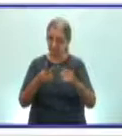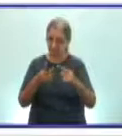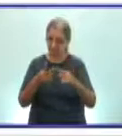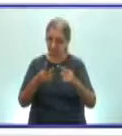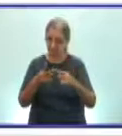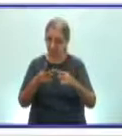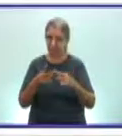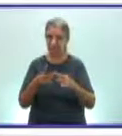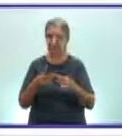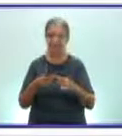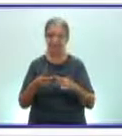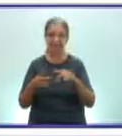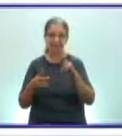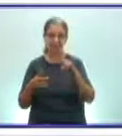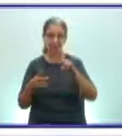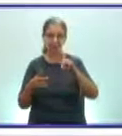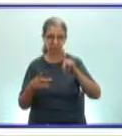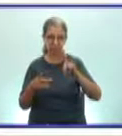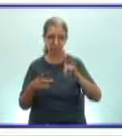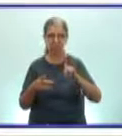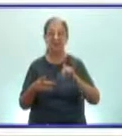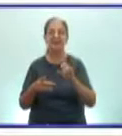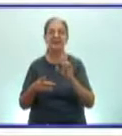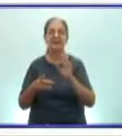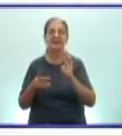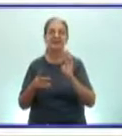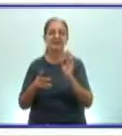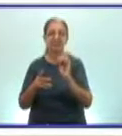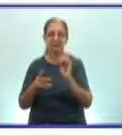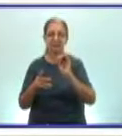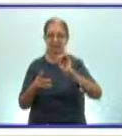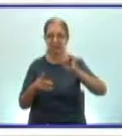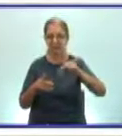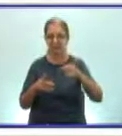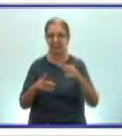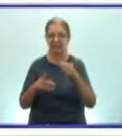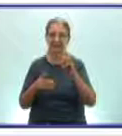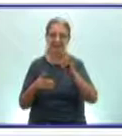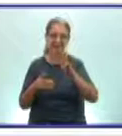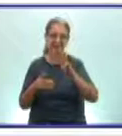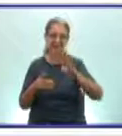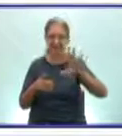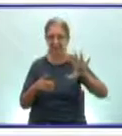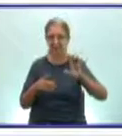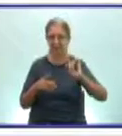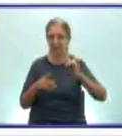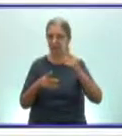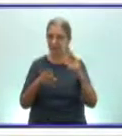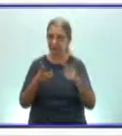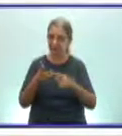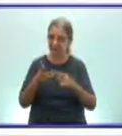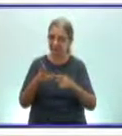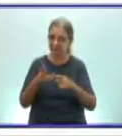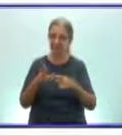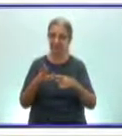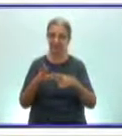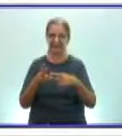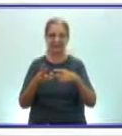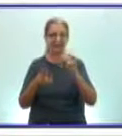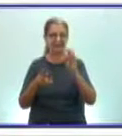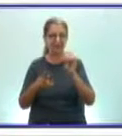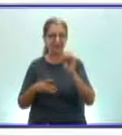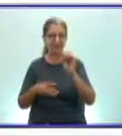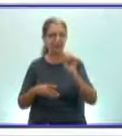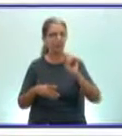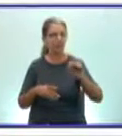sería 0,35 y para el tercero sería 0,4. Recuerda que